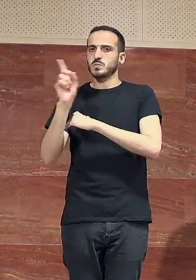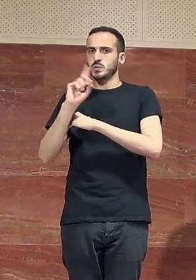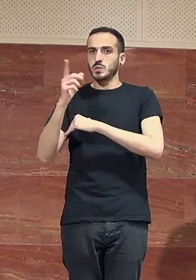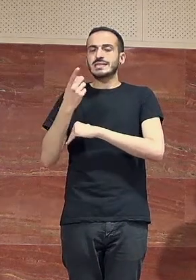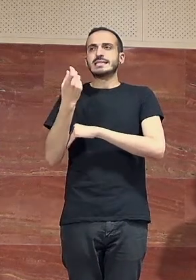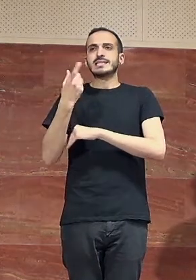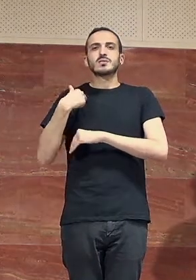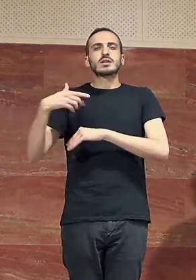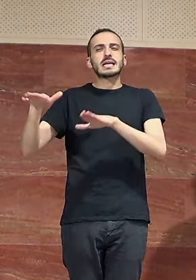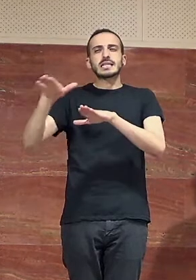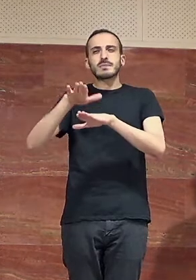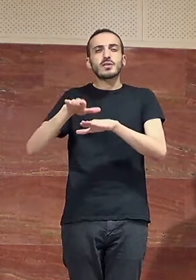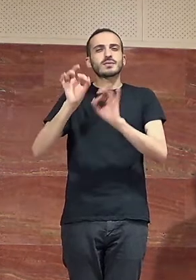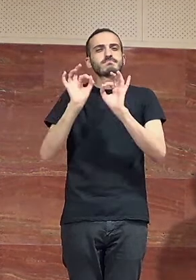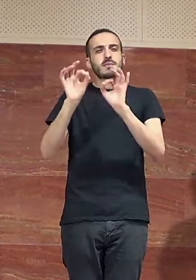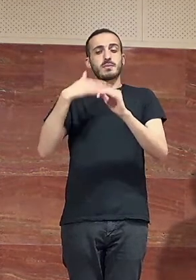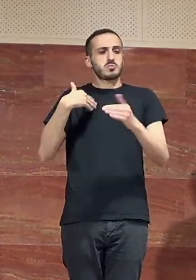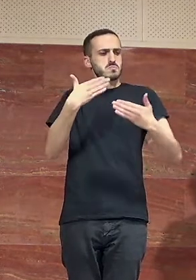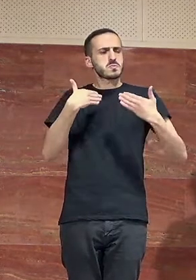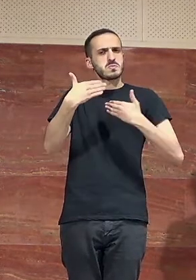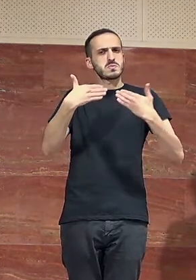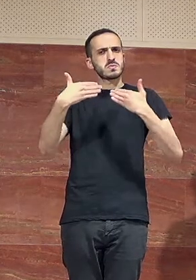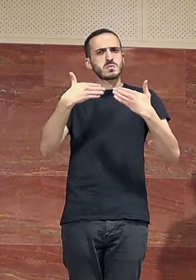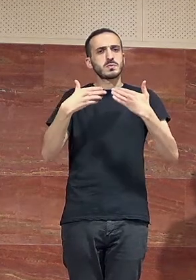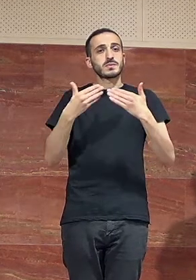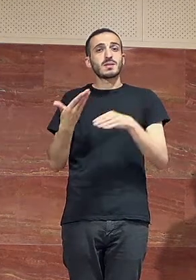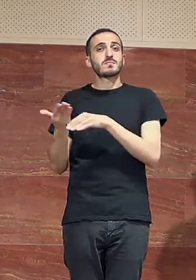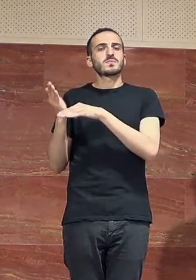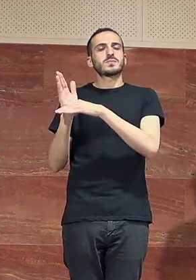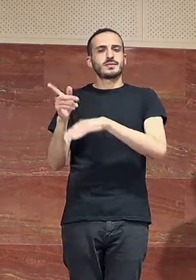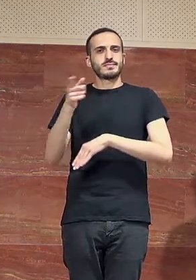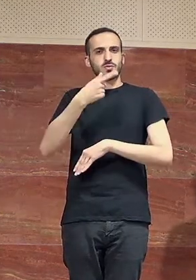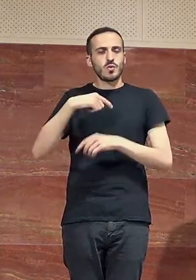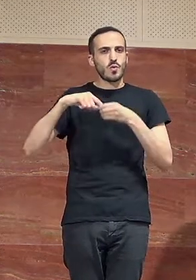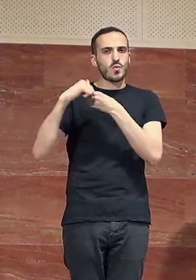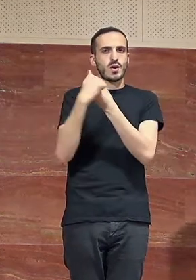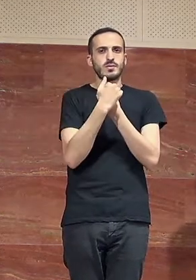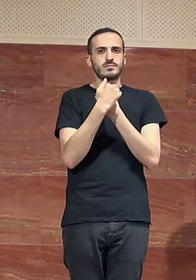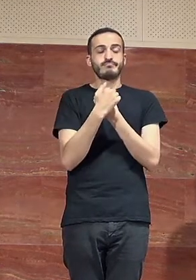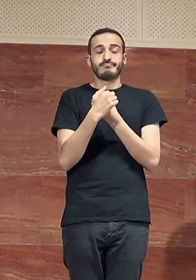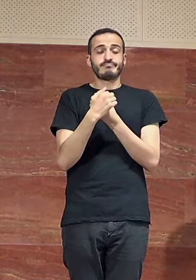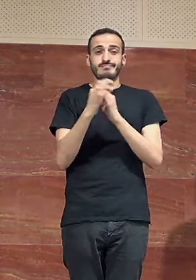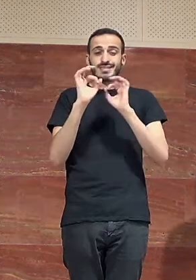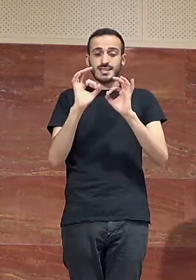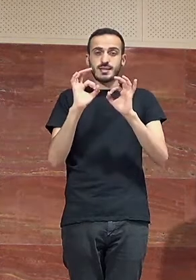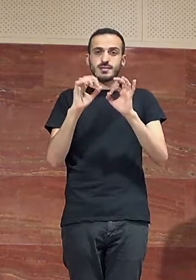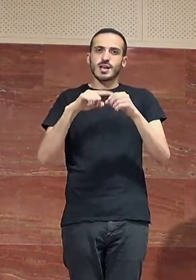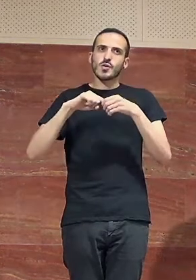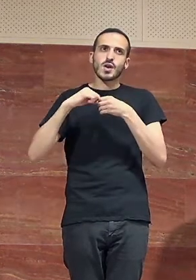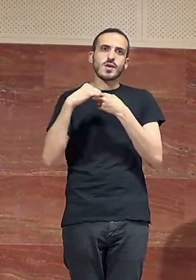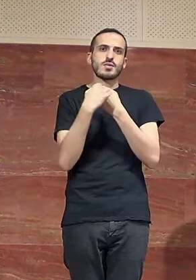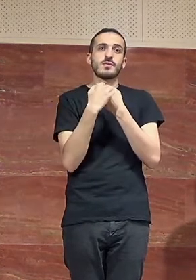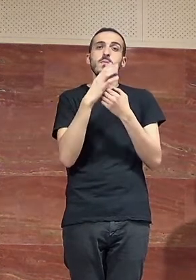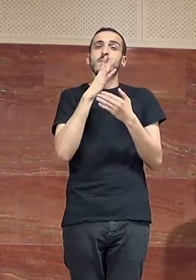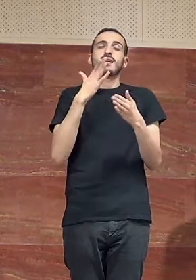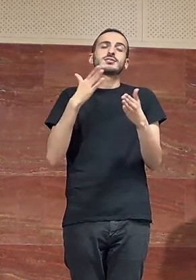Y yo creo que ahí es donde podemos hacer el énfasis en la diferencia, en qué es esto del urbanismo emergente,